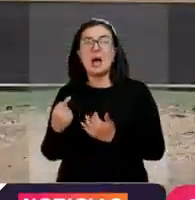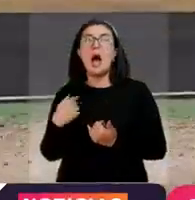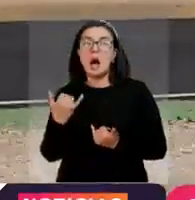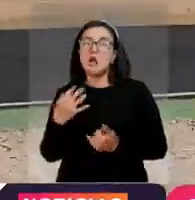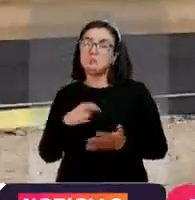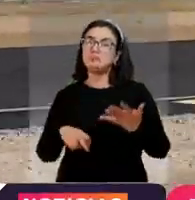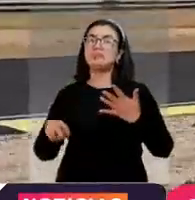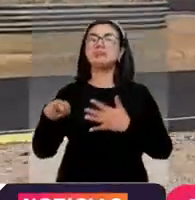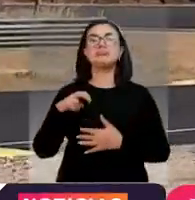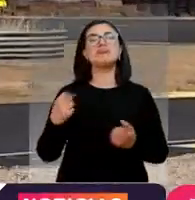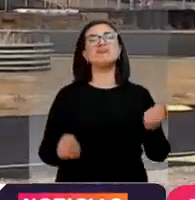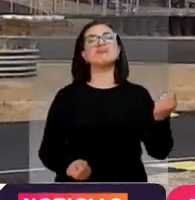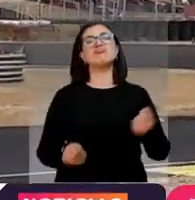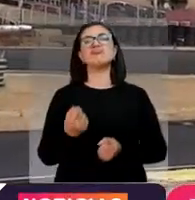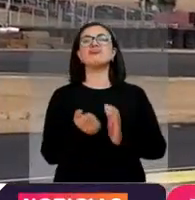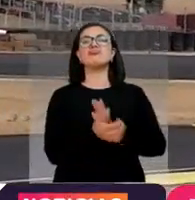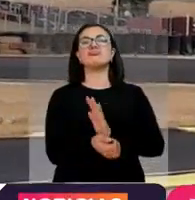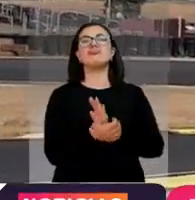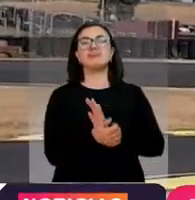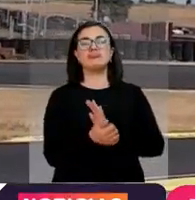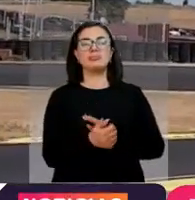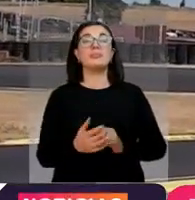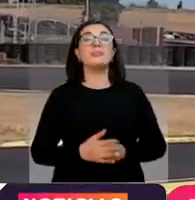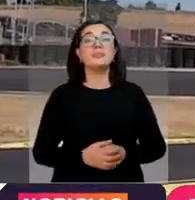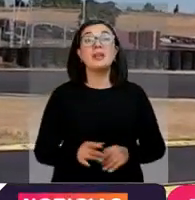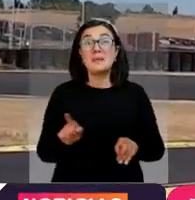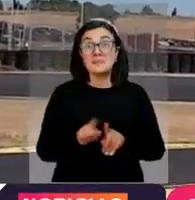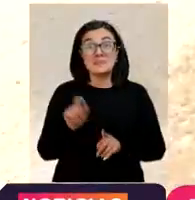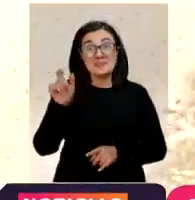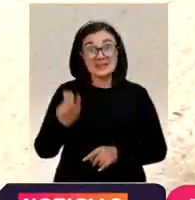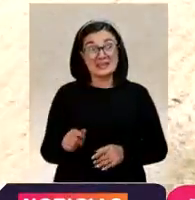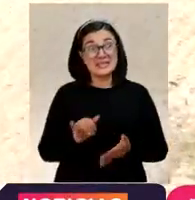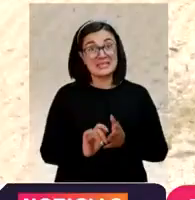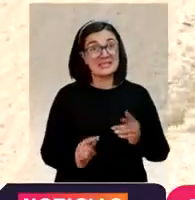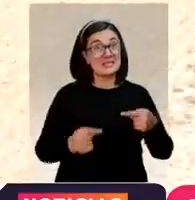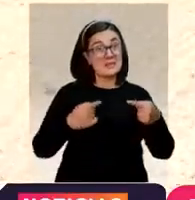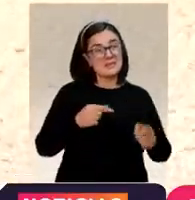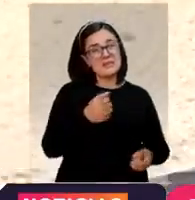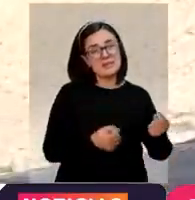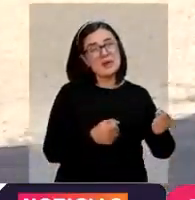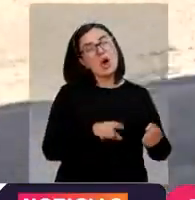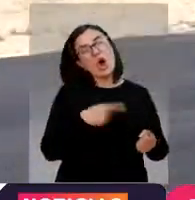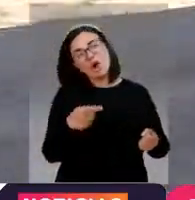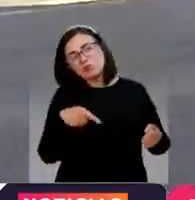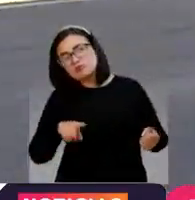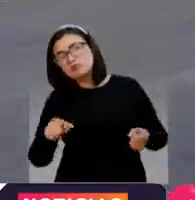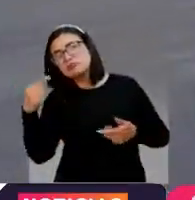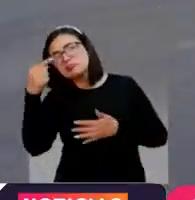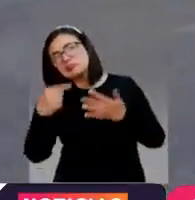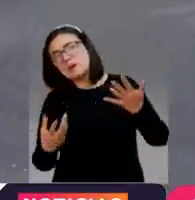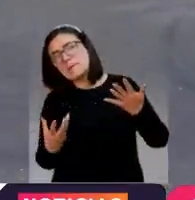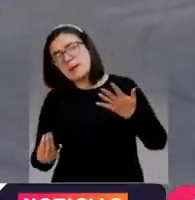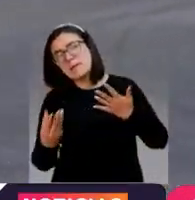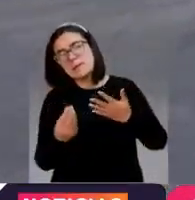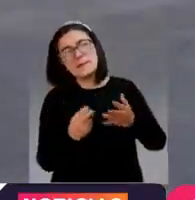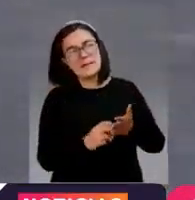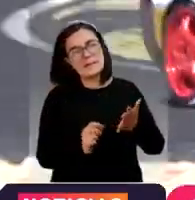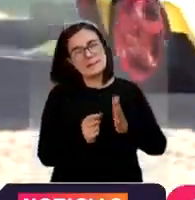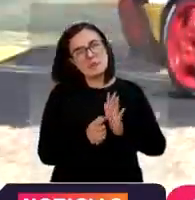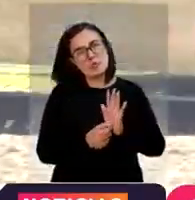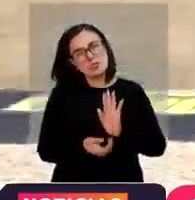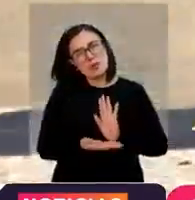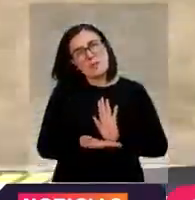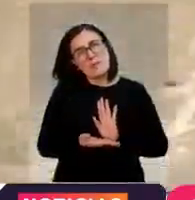pero monta la punta a la par de este campeonato que se espera participar en otras categorías para ir avanzando en su carrera deportiva